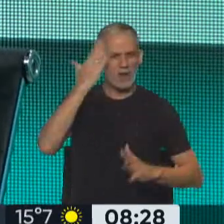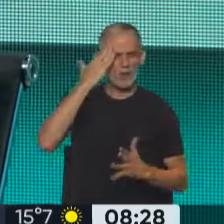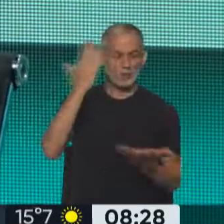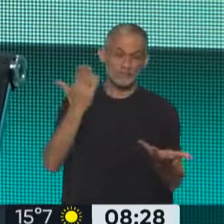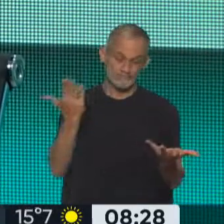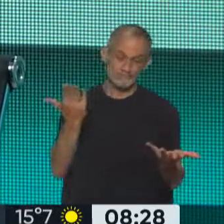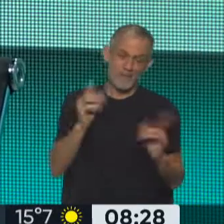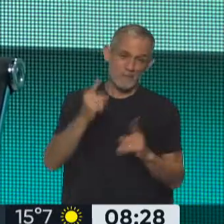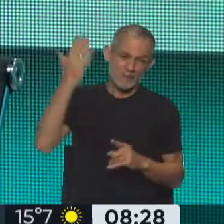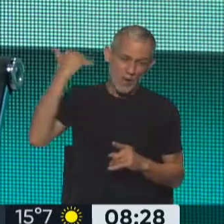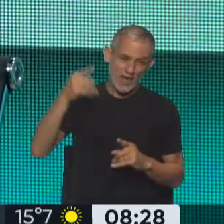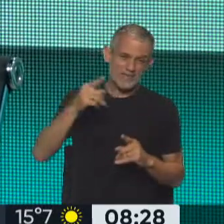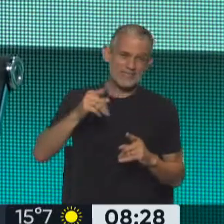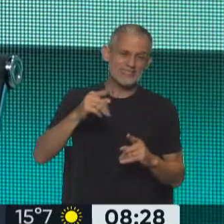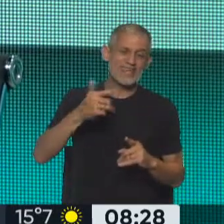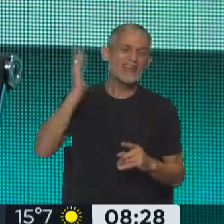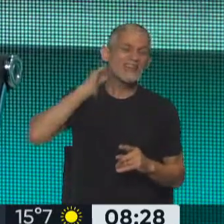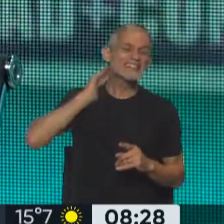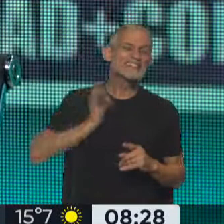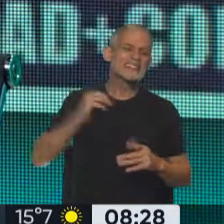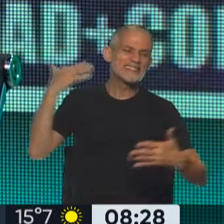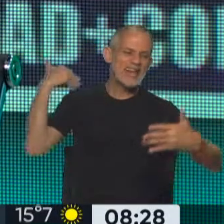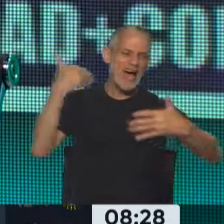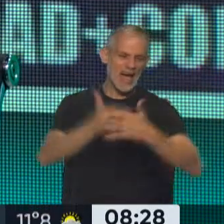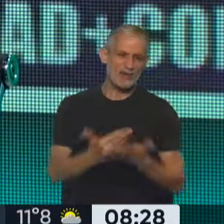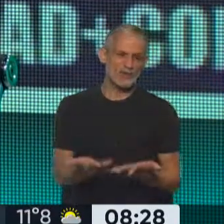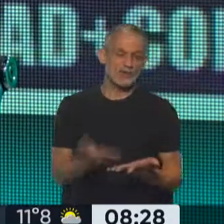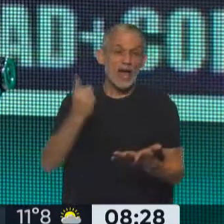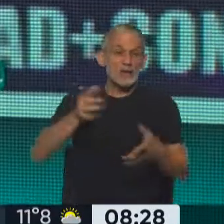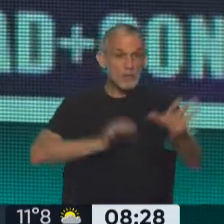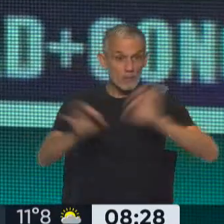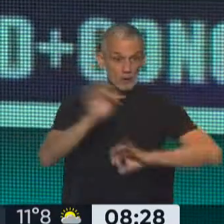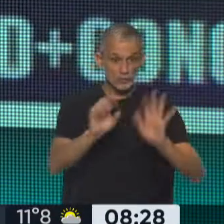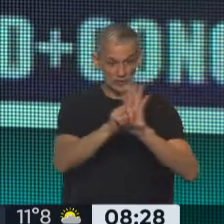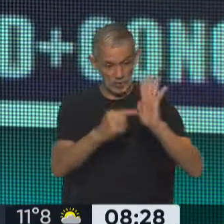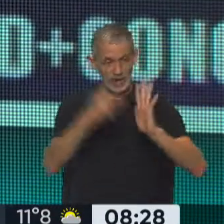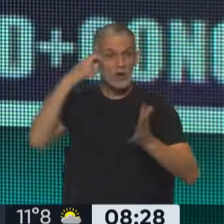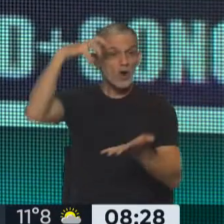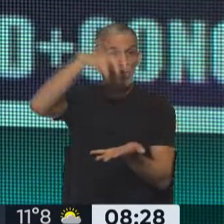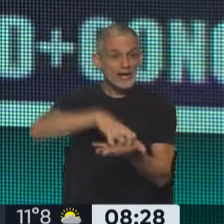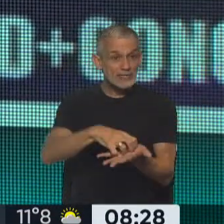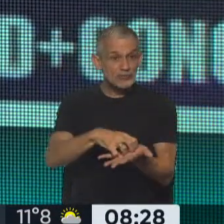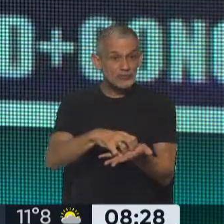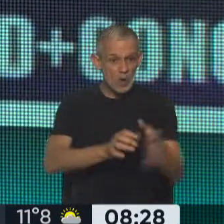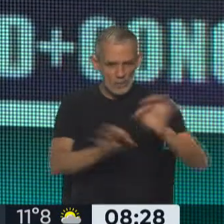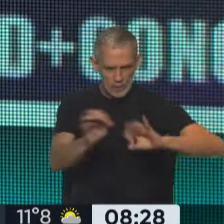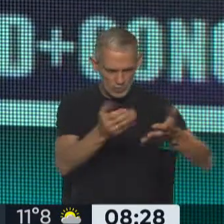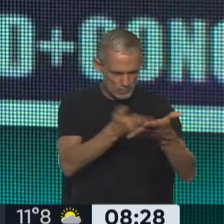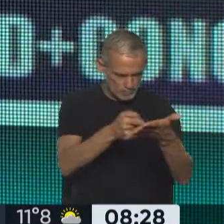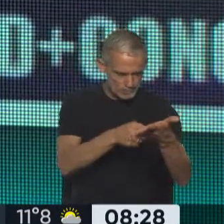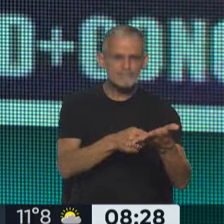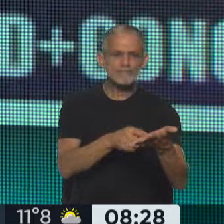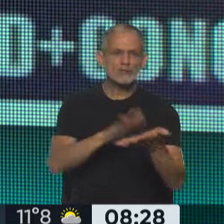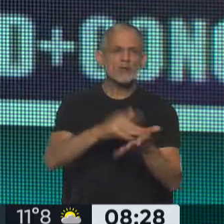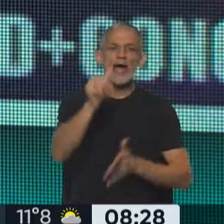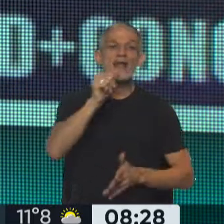fatal como sucedía hace 16 años hay un proyecto de ley en el congreso de la nación que apunta